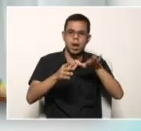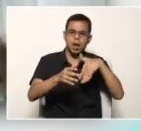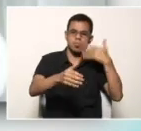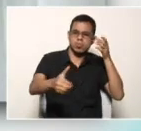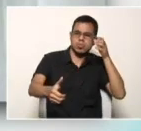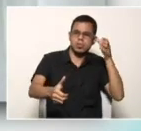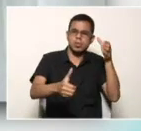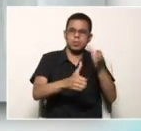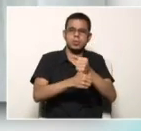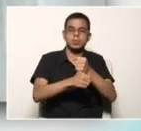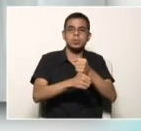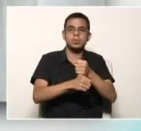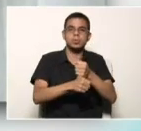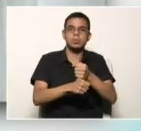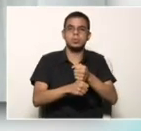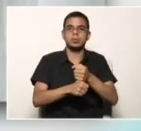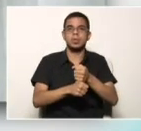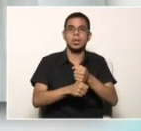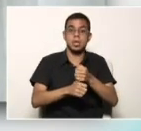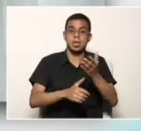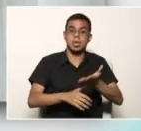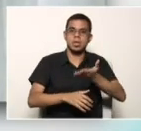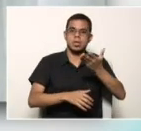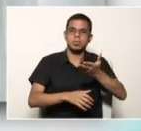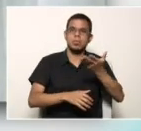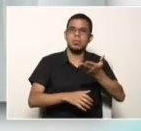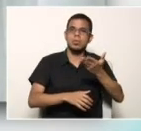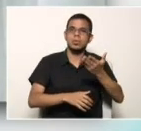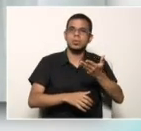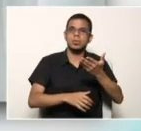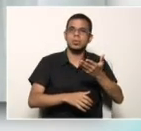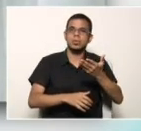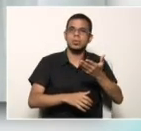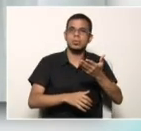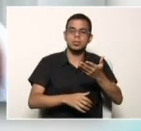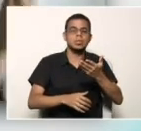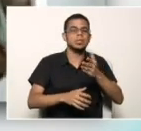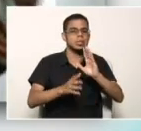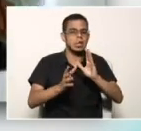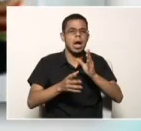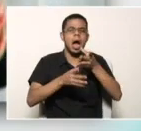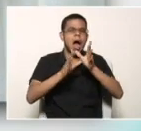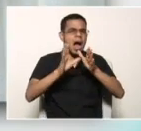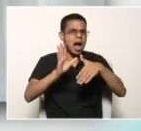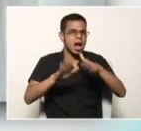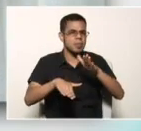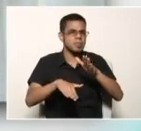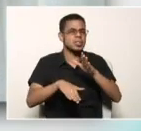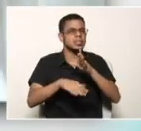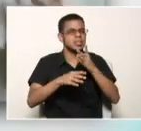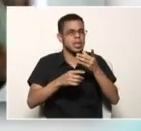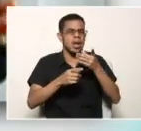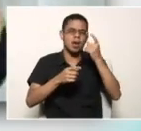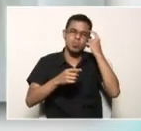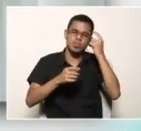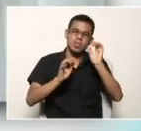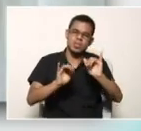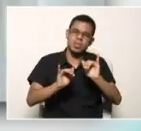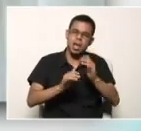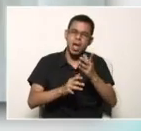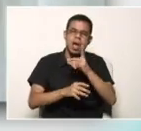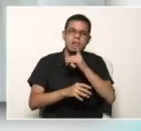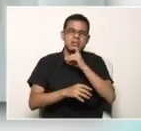siempre ha sido indispensable pasar por la senda de los sacrificios. Así lo hicimos en ese momento